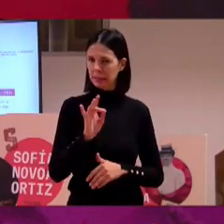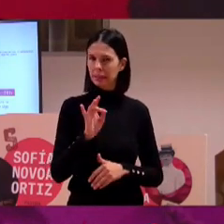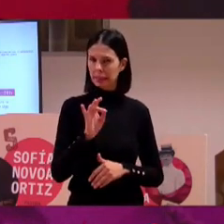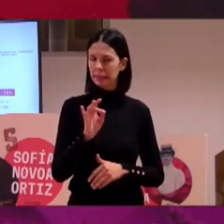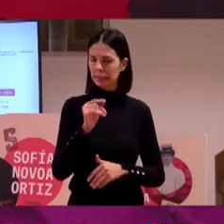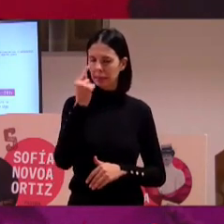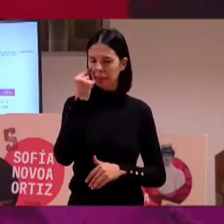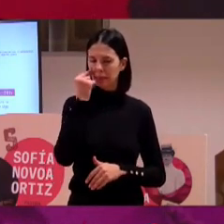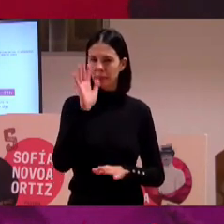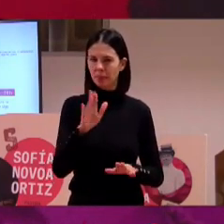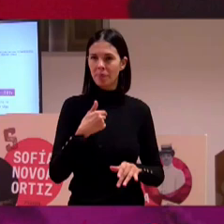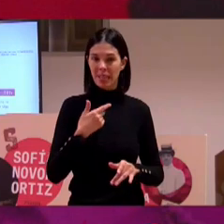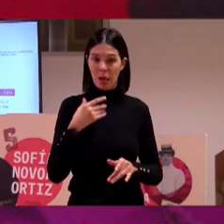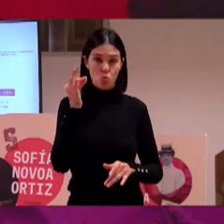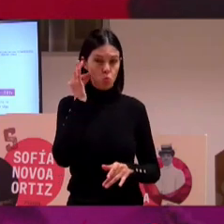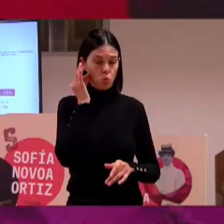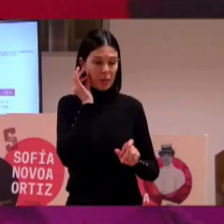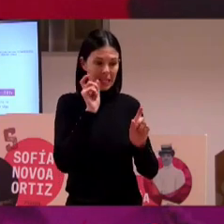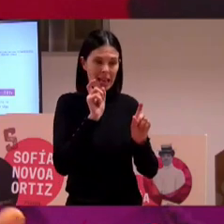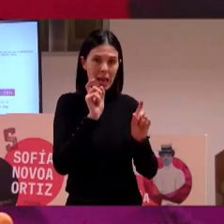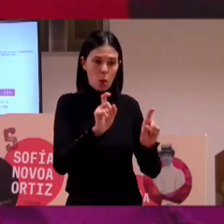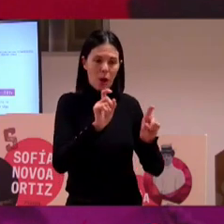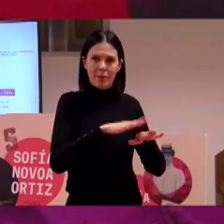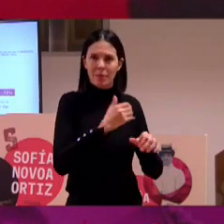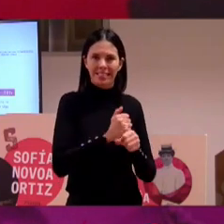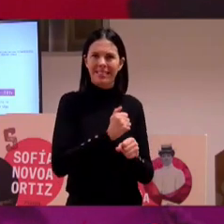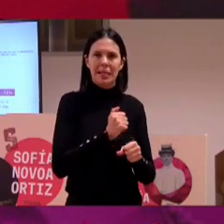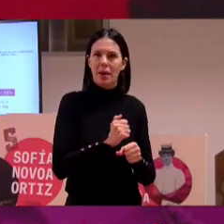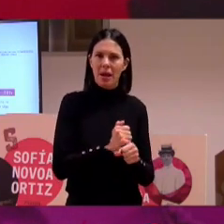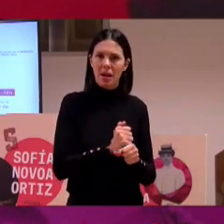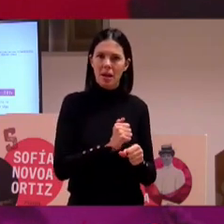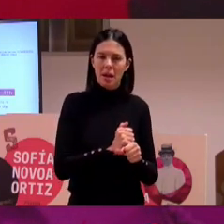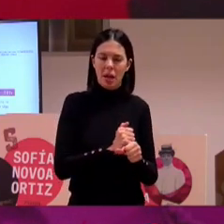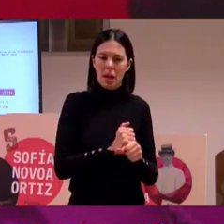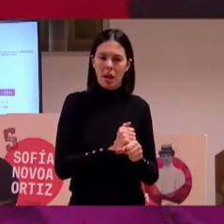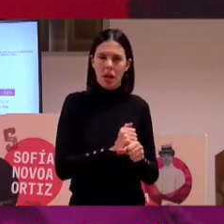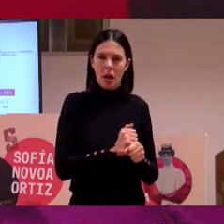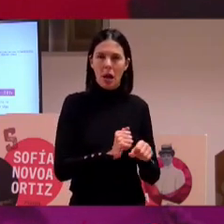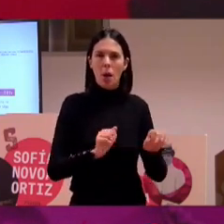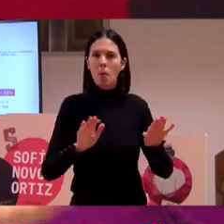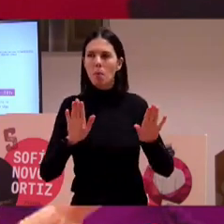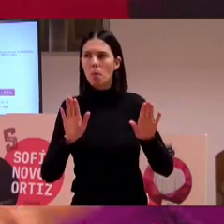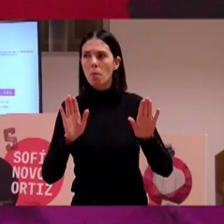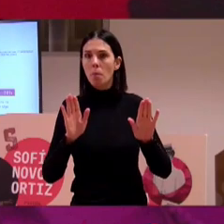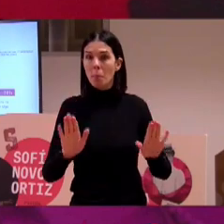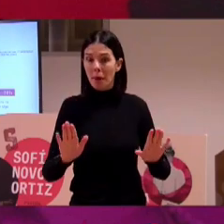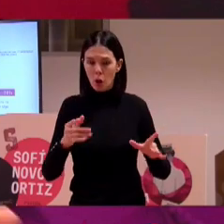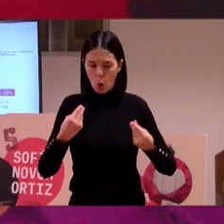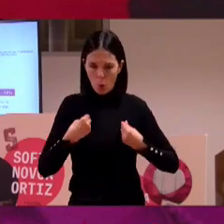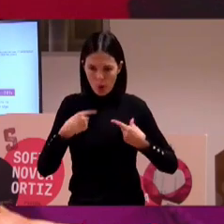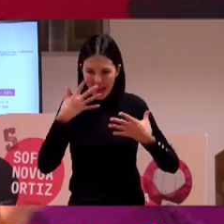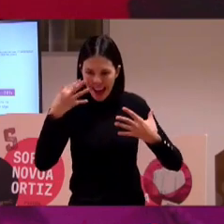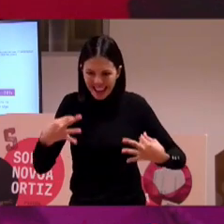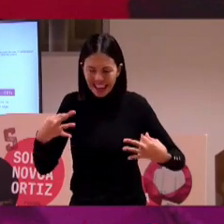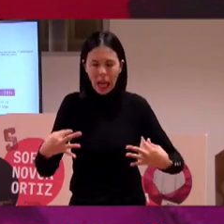que están educadas para traballar, pero que claro, que saen a vida real, e a vida